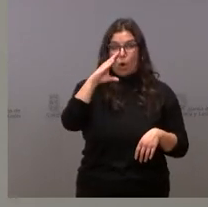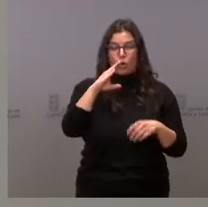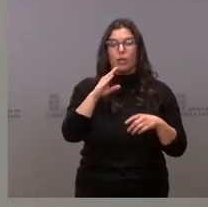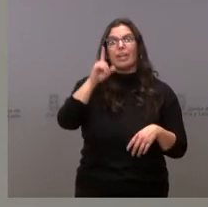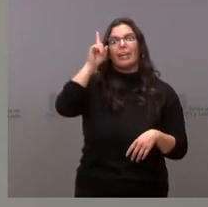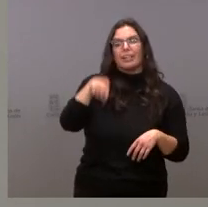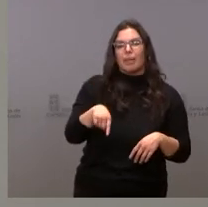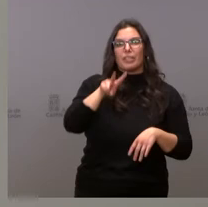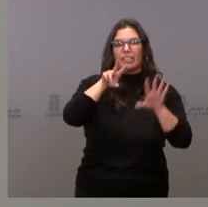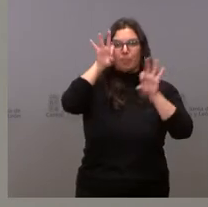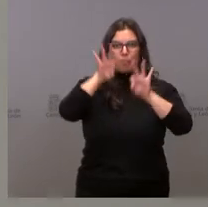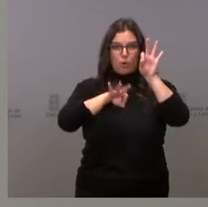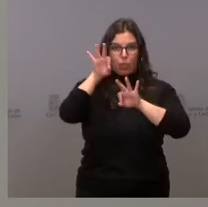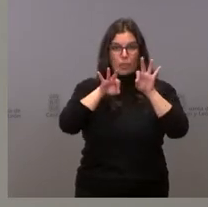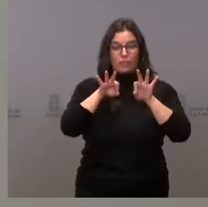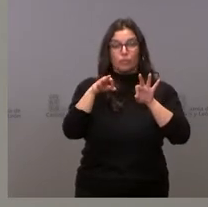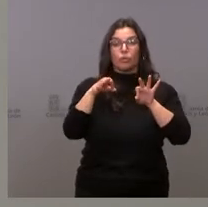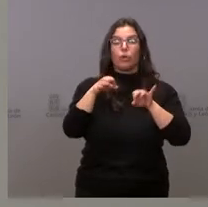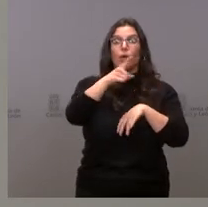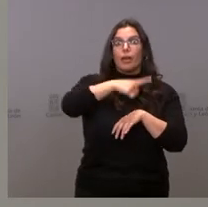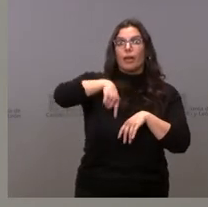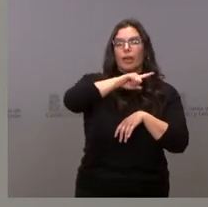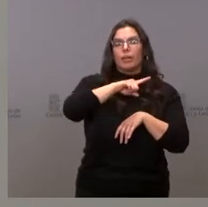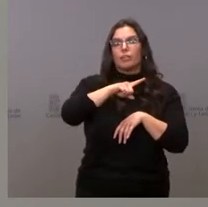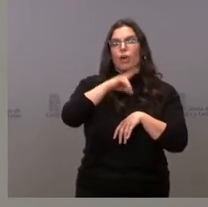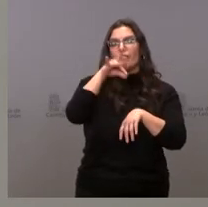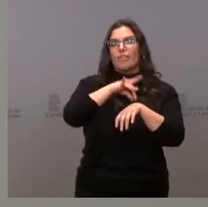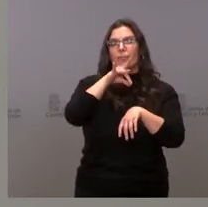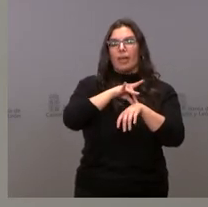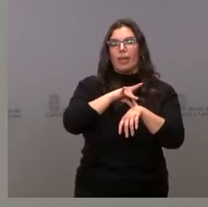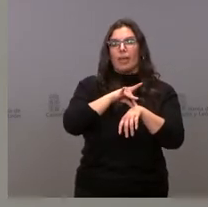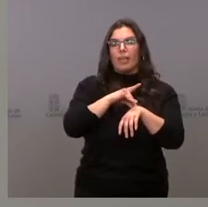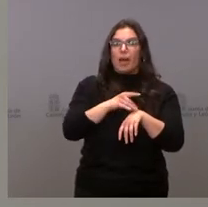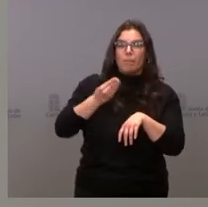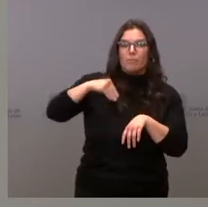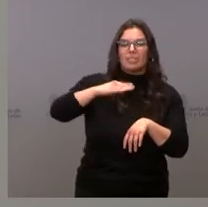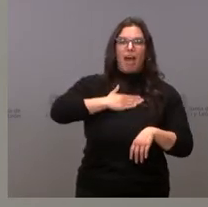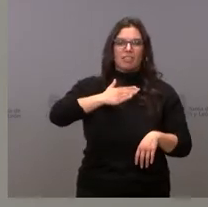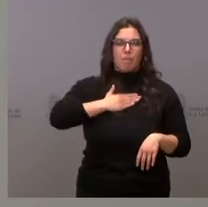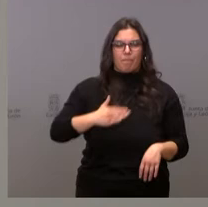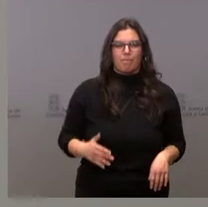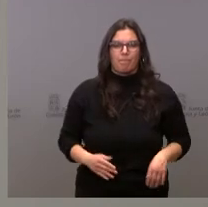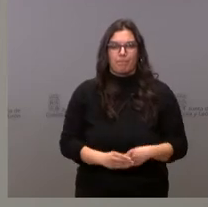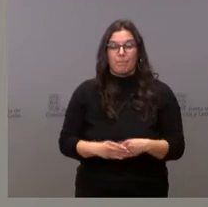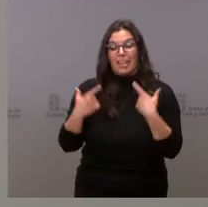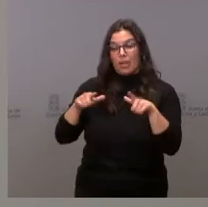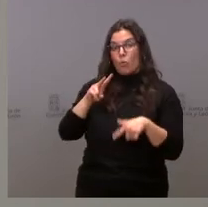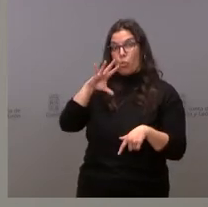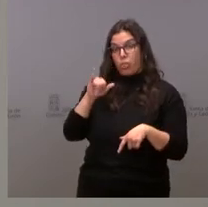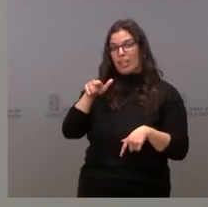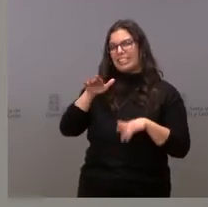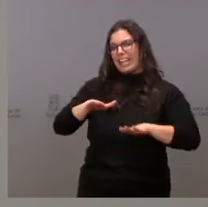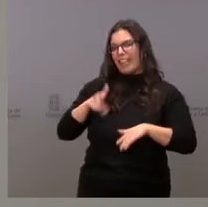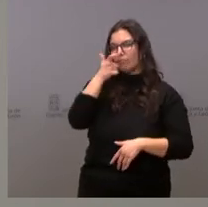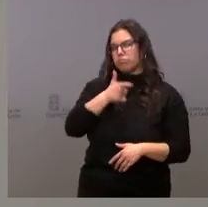un 7% de pacientes ingresados en planta con kobe que tienen como enfermedad concomitante el asma en las unidades de críticos la estancia media de hospitalización